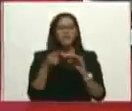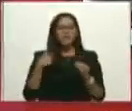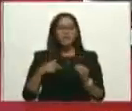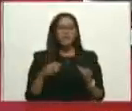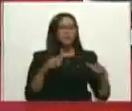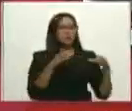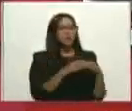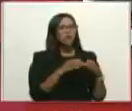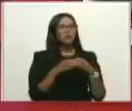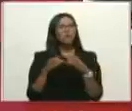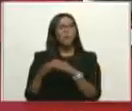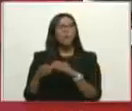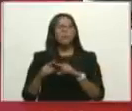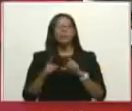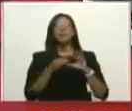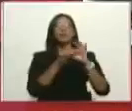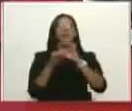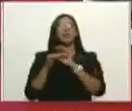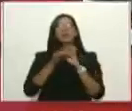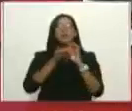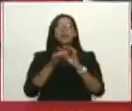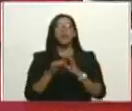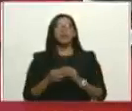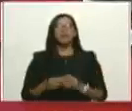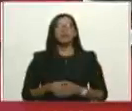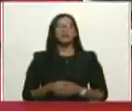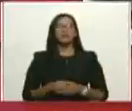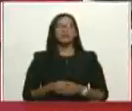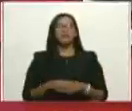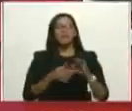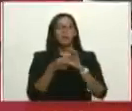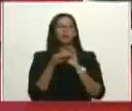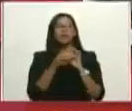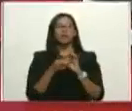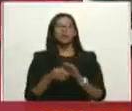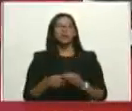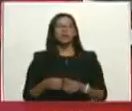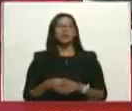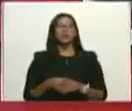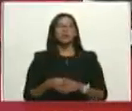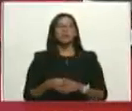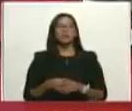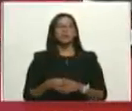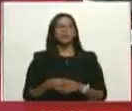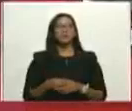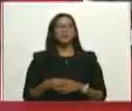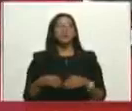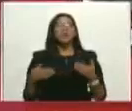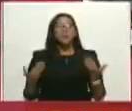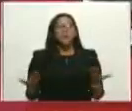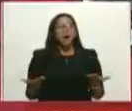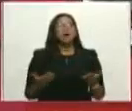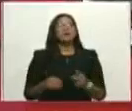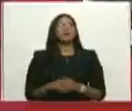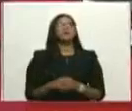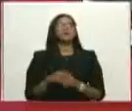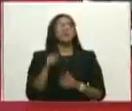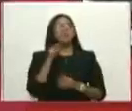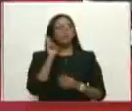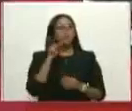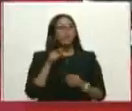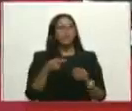bloques, pero es la unidad. El daño, sí, correcto. Es la unidad. Y cuando usted ha